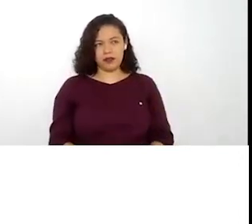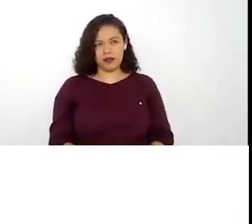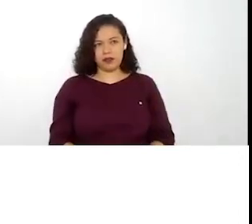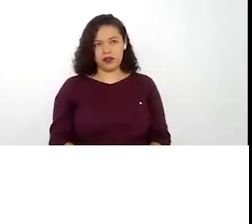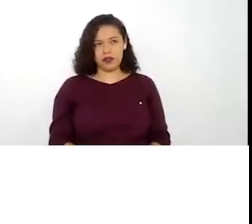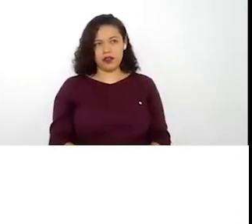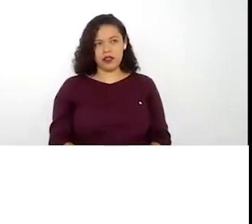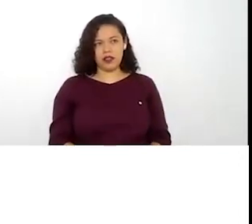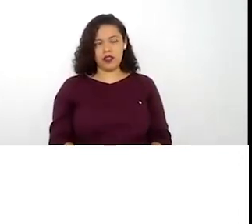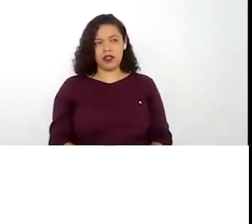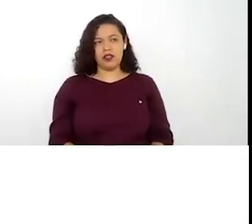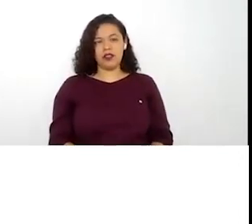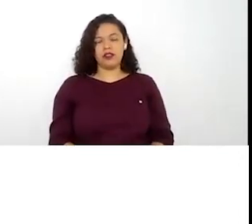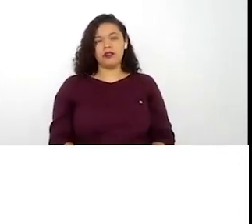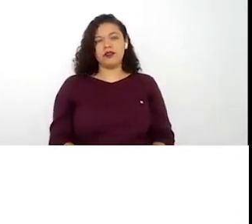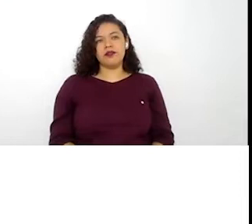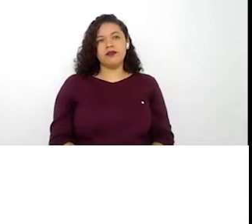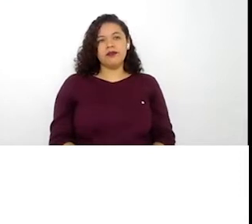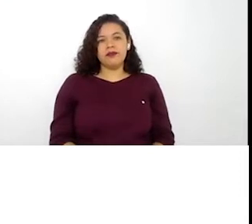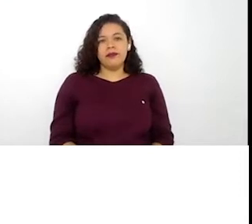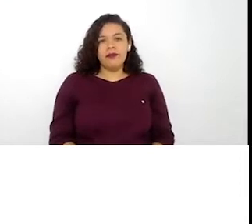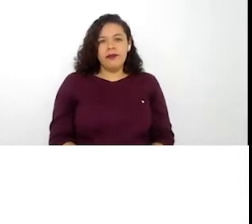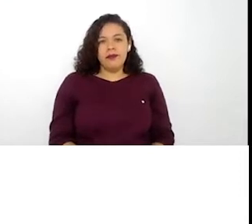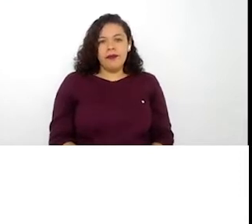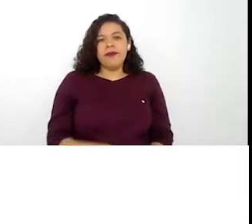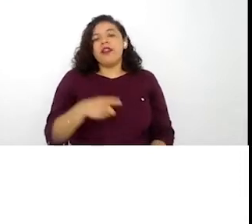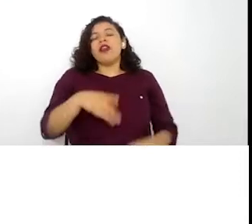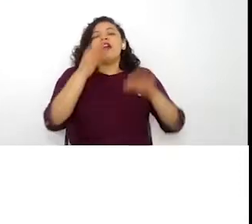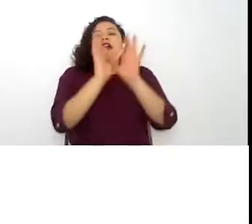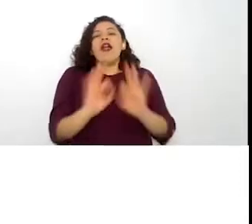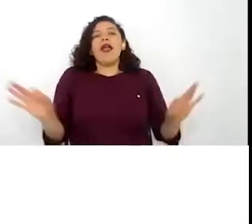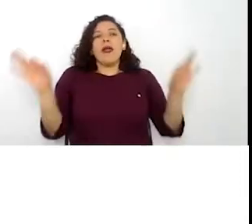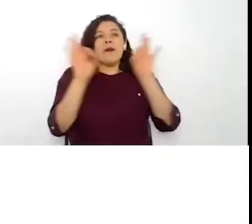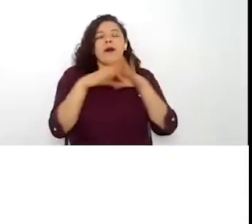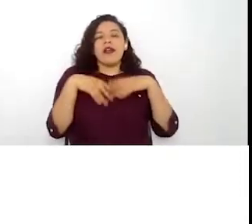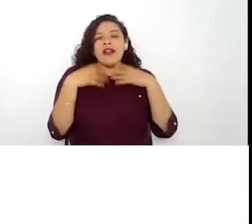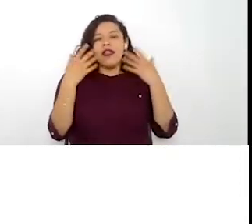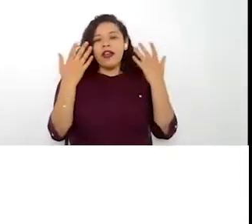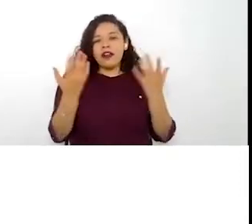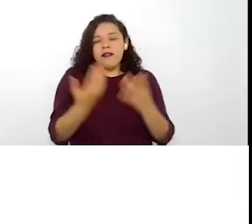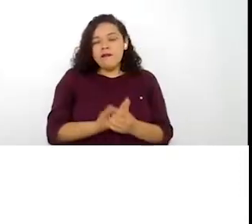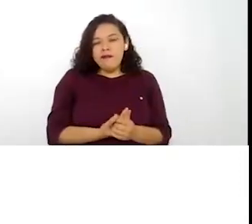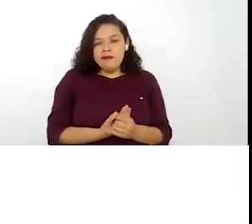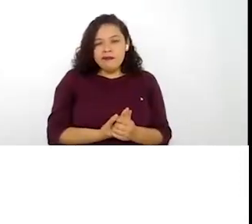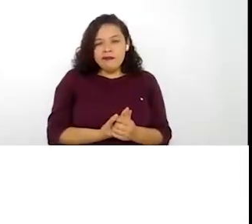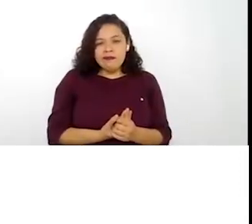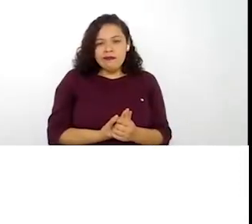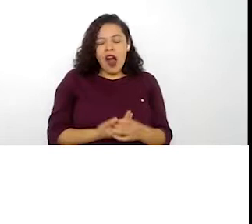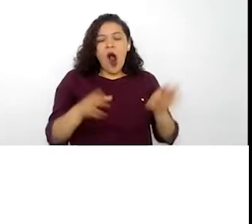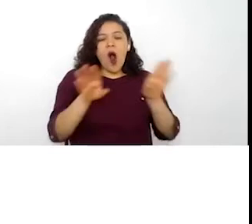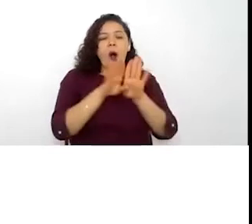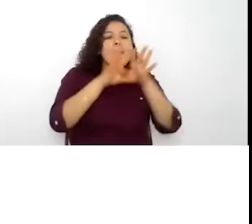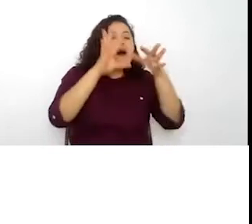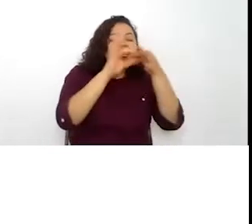y por eso es es muy importante hacer una un argumento robusto con respecto